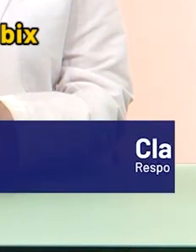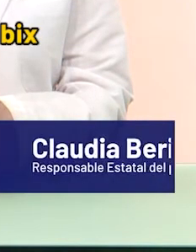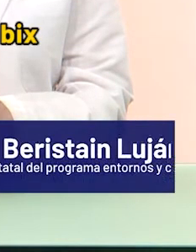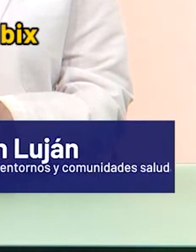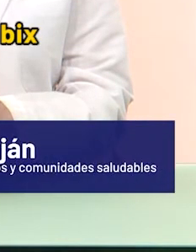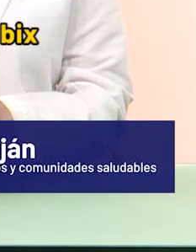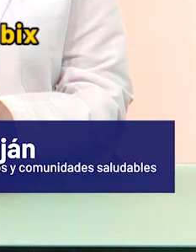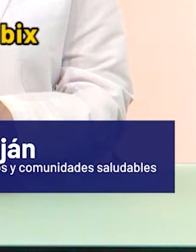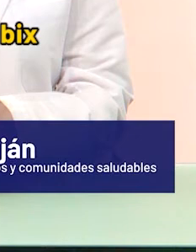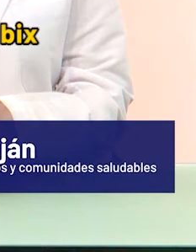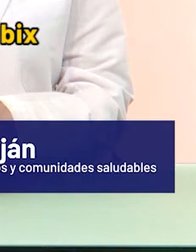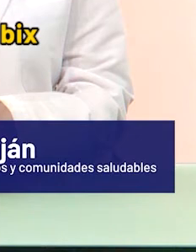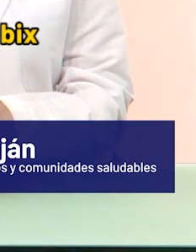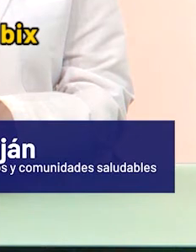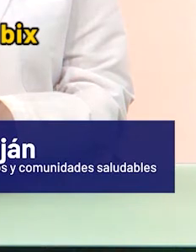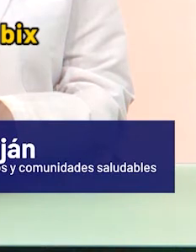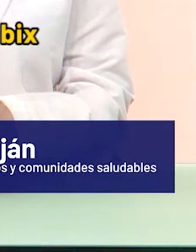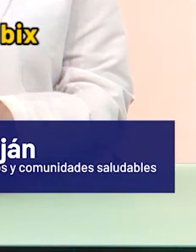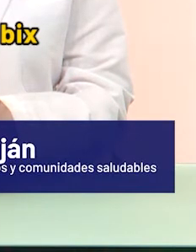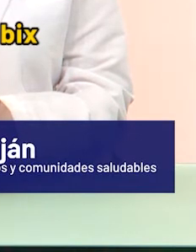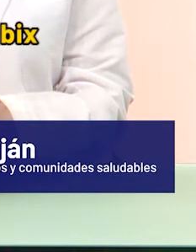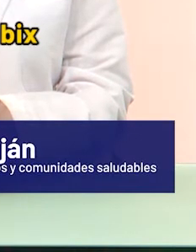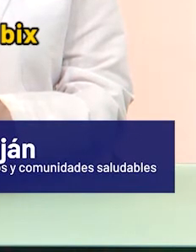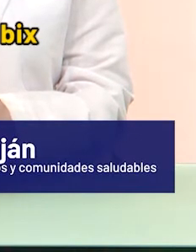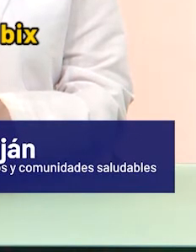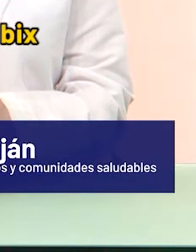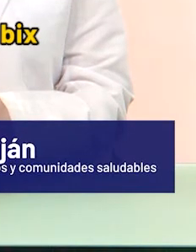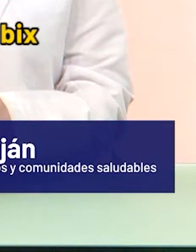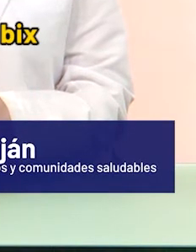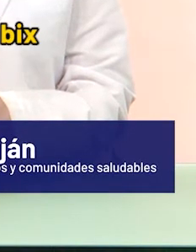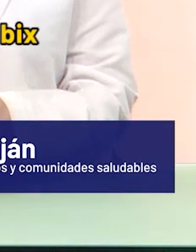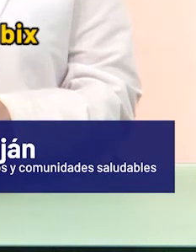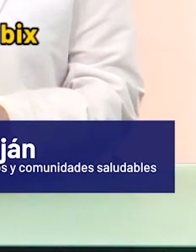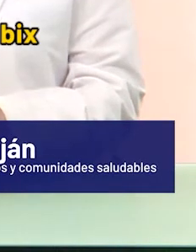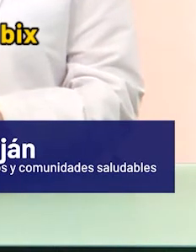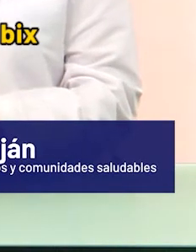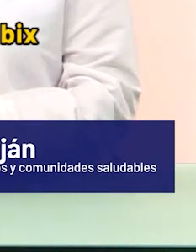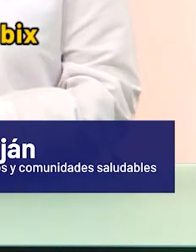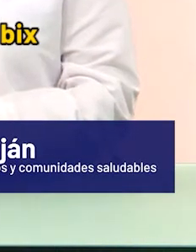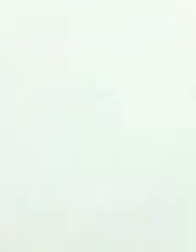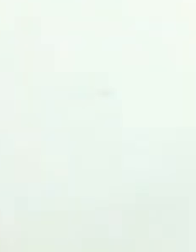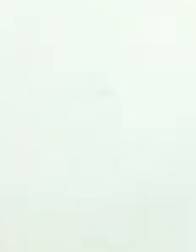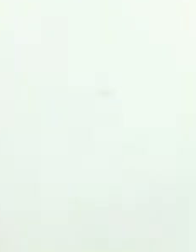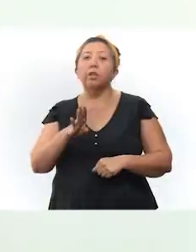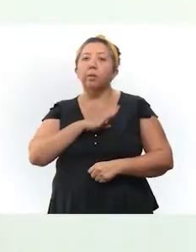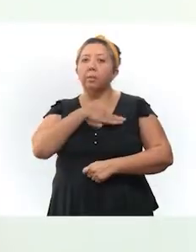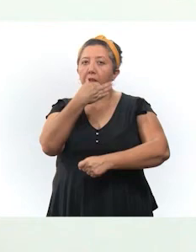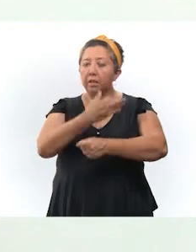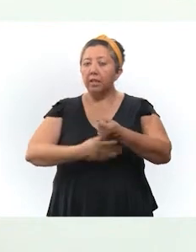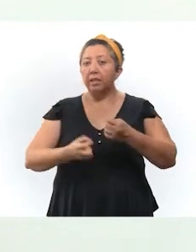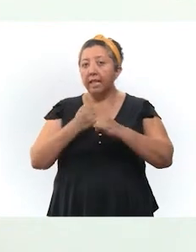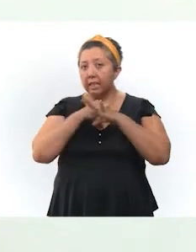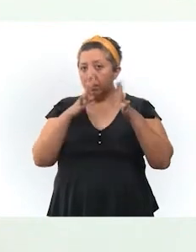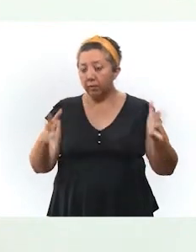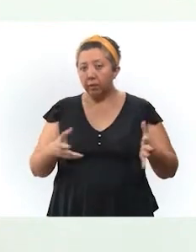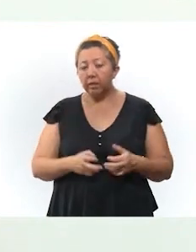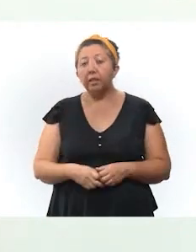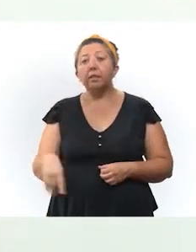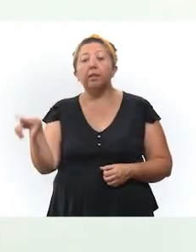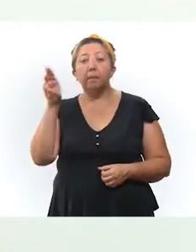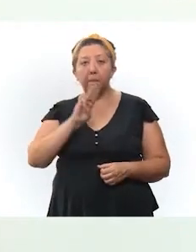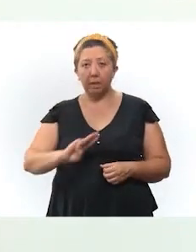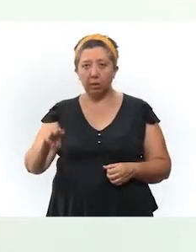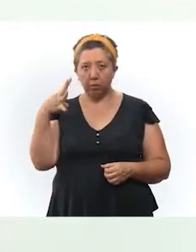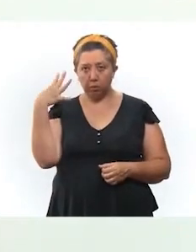Buenas tardes. Nos permitimos dar el parte médico relacionado con el COVID-19 en Yucatán. Adelante, doctora Claudia. Gracias, doctora. Buenas tardes. Este es el parte médico de